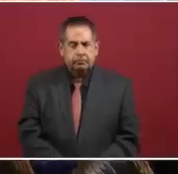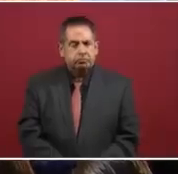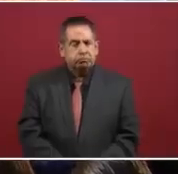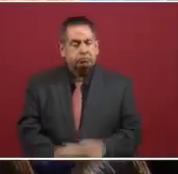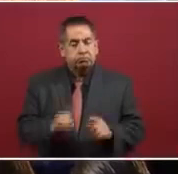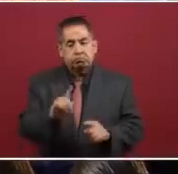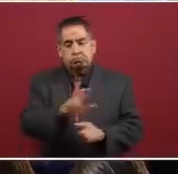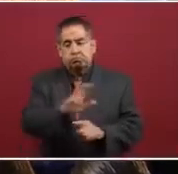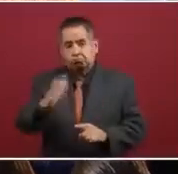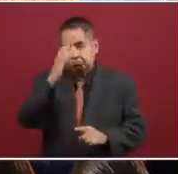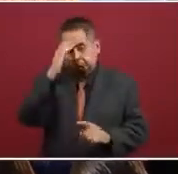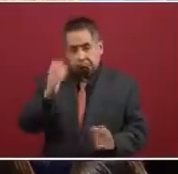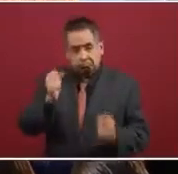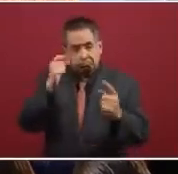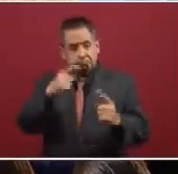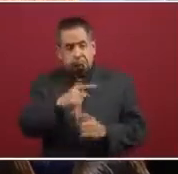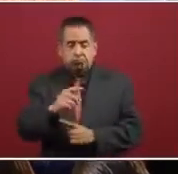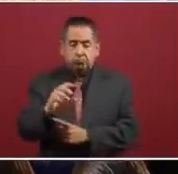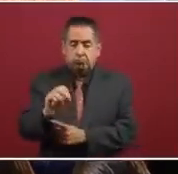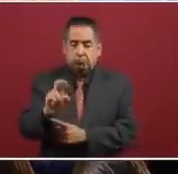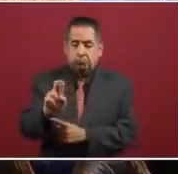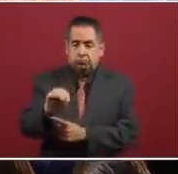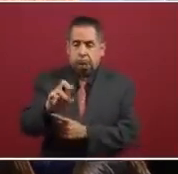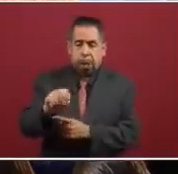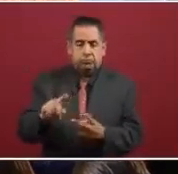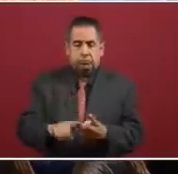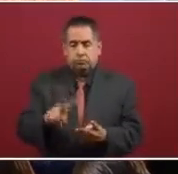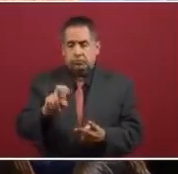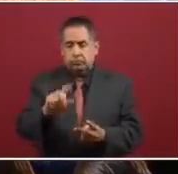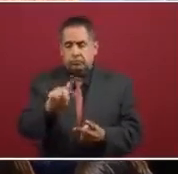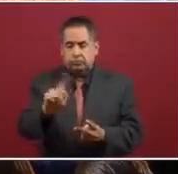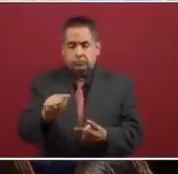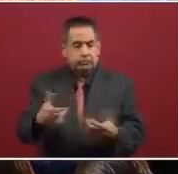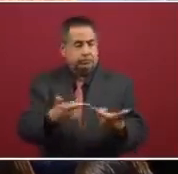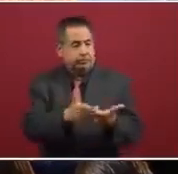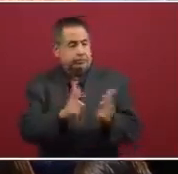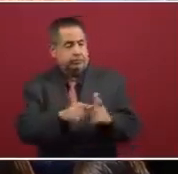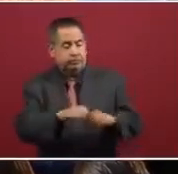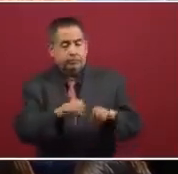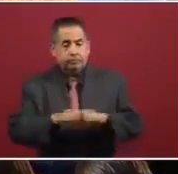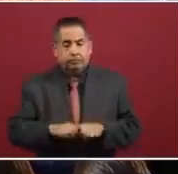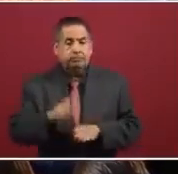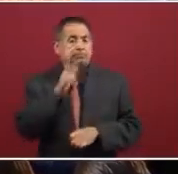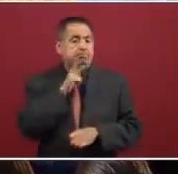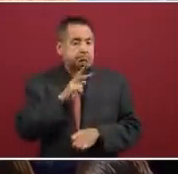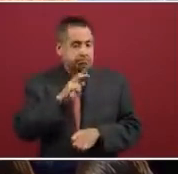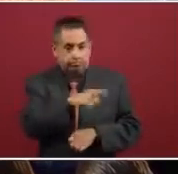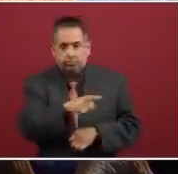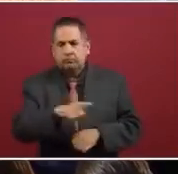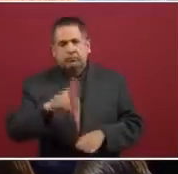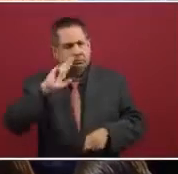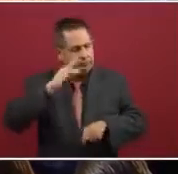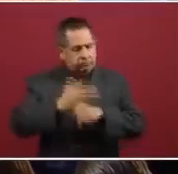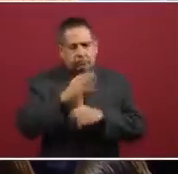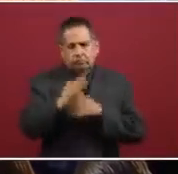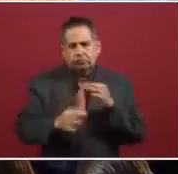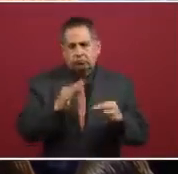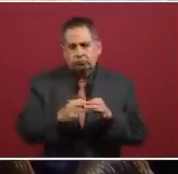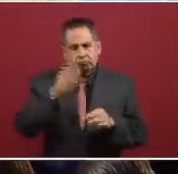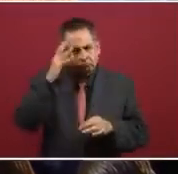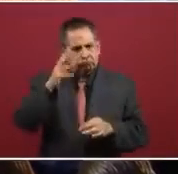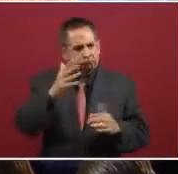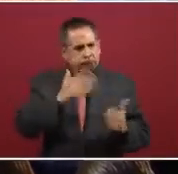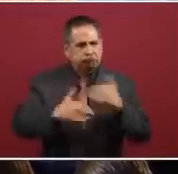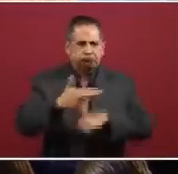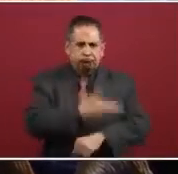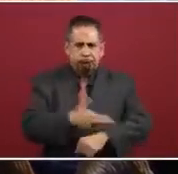Quisiera reconocer a Octavio Romero, a Alberto Velázquez y al equipo de Pemex por su muy responsable actuación para mejorar